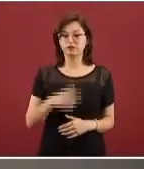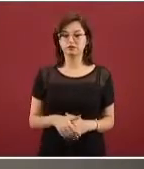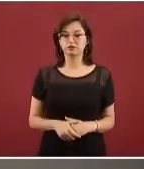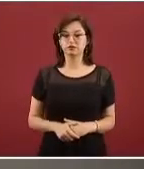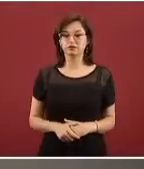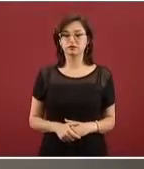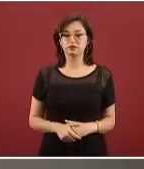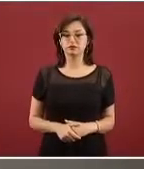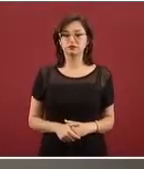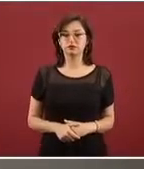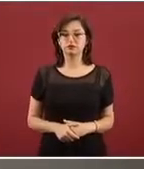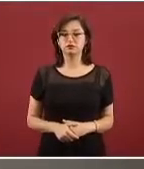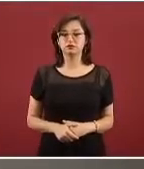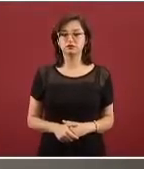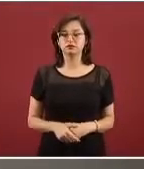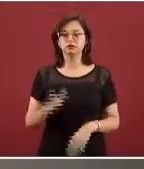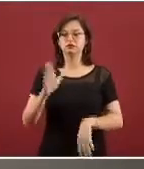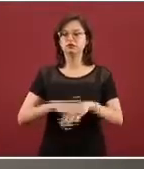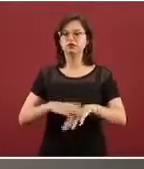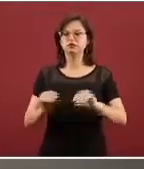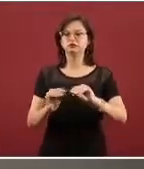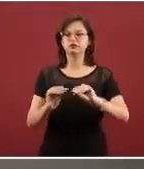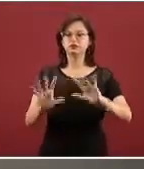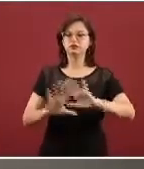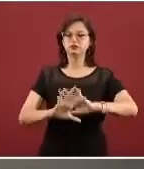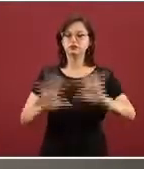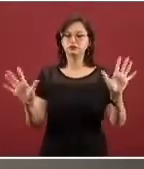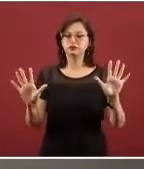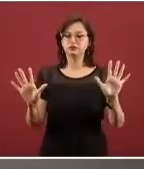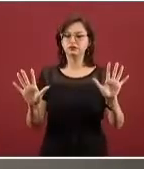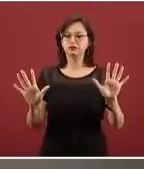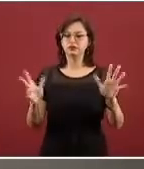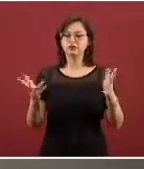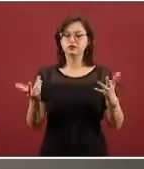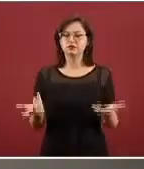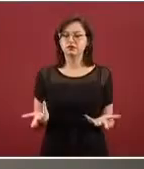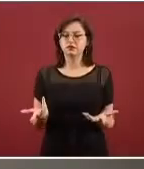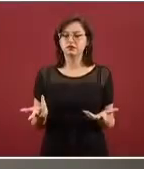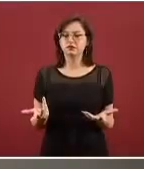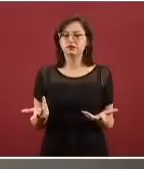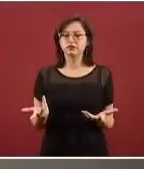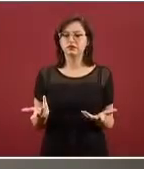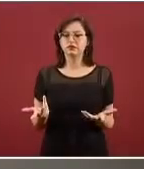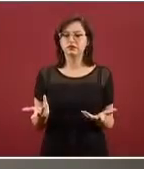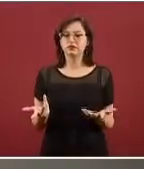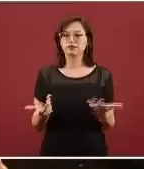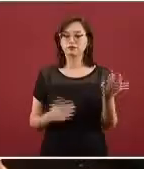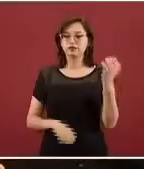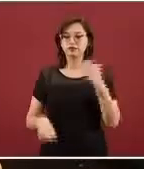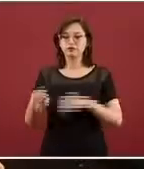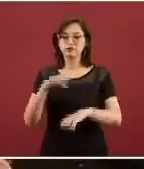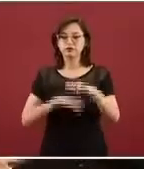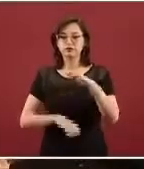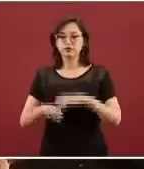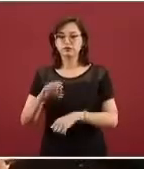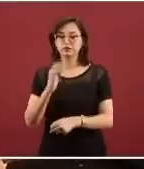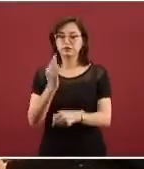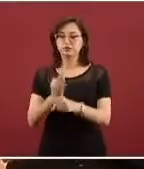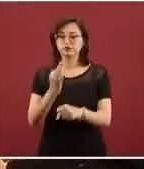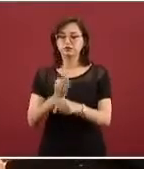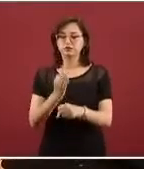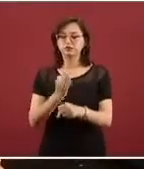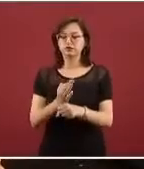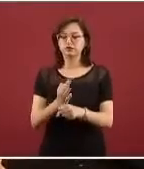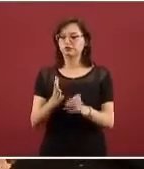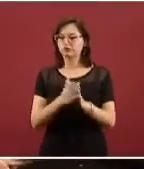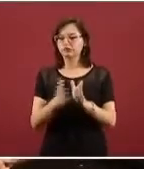Para aclarar el tema, canciller, respecto a cómo podrían actuar las empresas justamente en este momento,